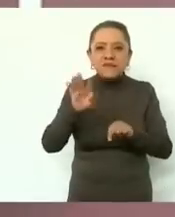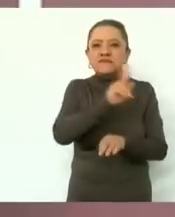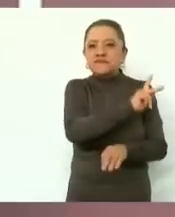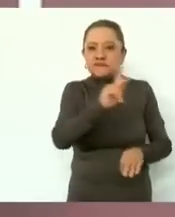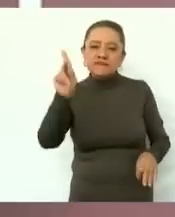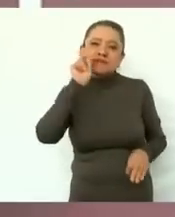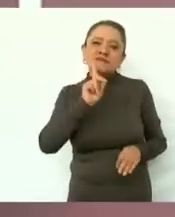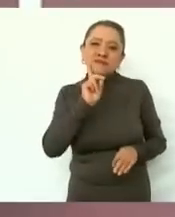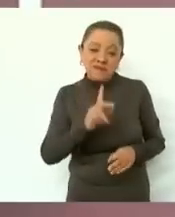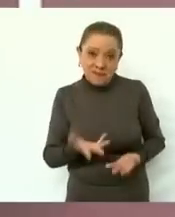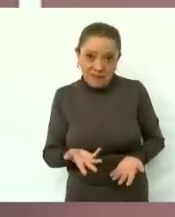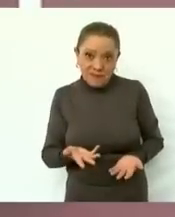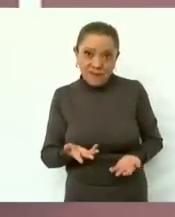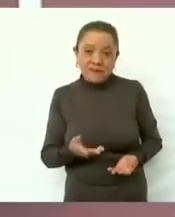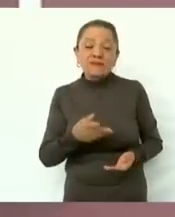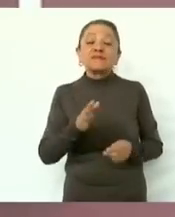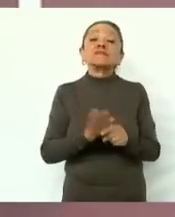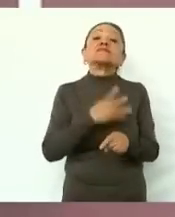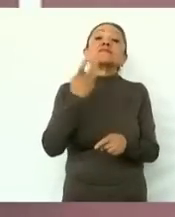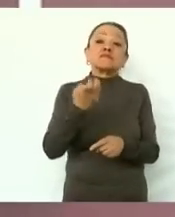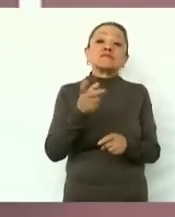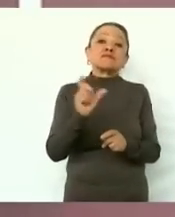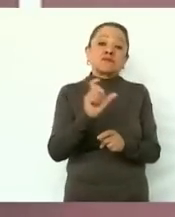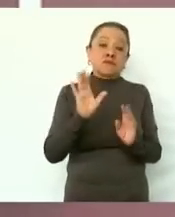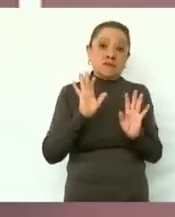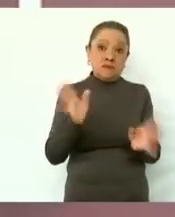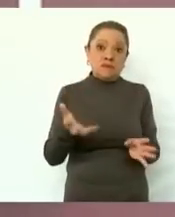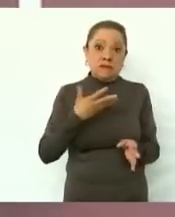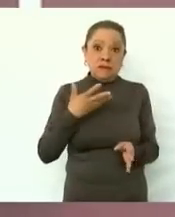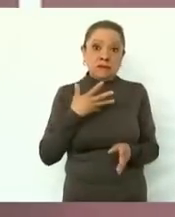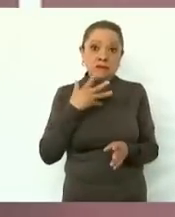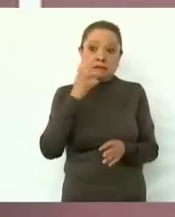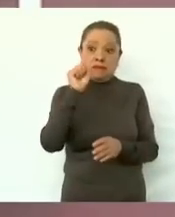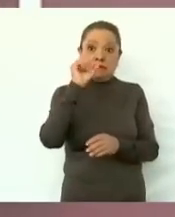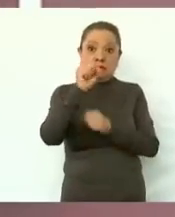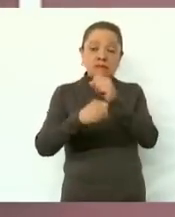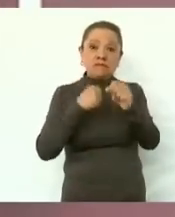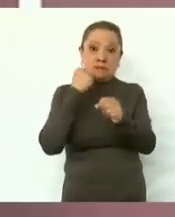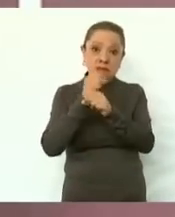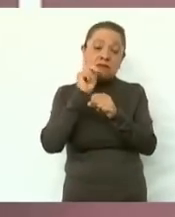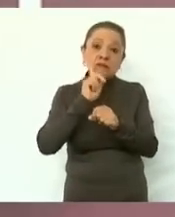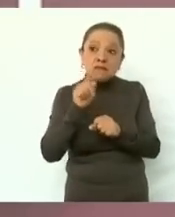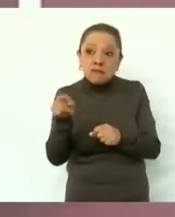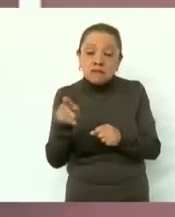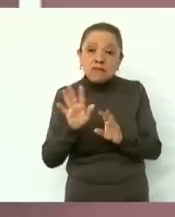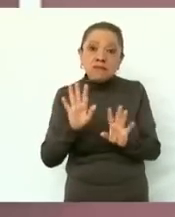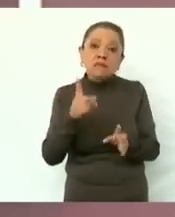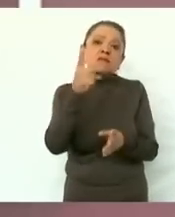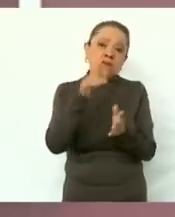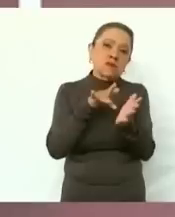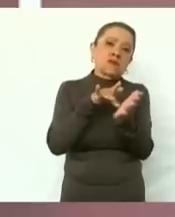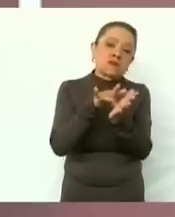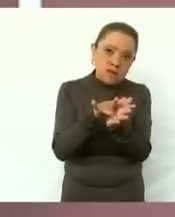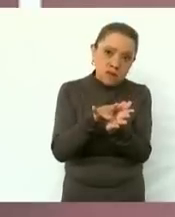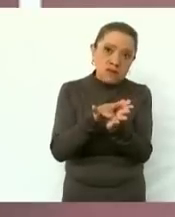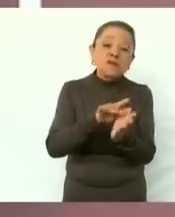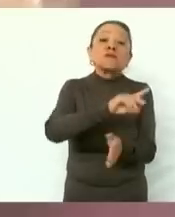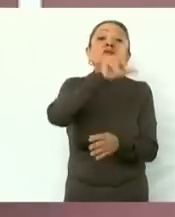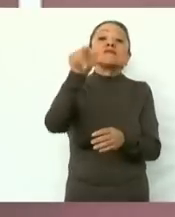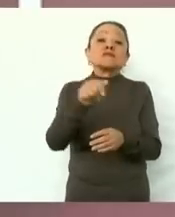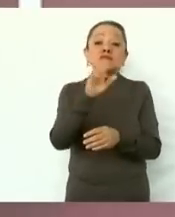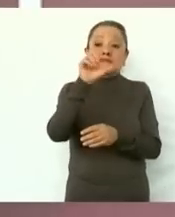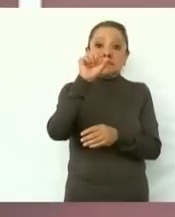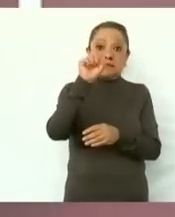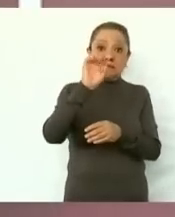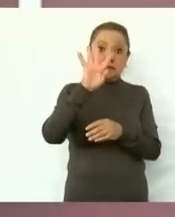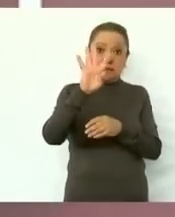Y al llegar a los 60, un apoyo. Y ya cuando cumplan 65, pues su pase automático a la